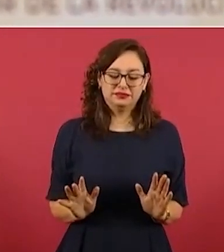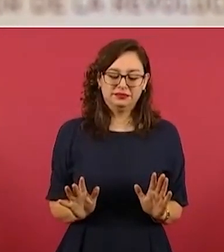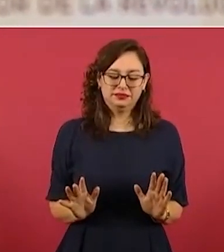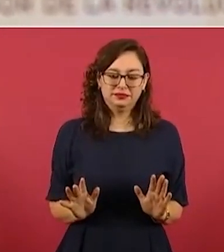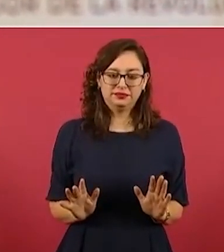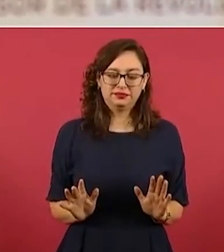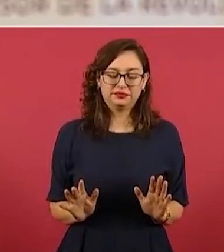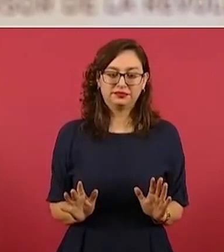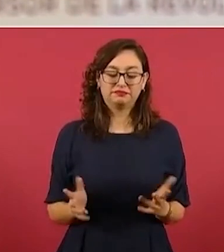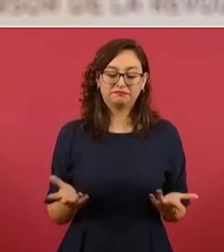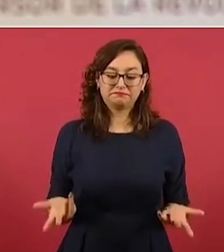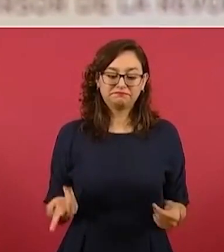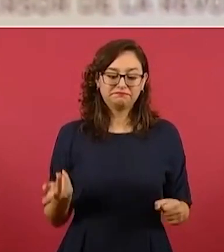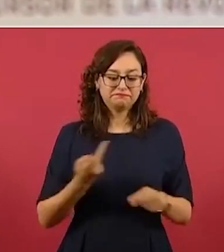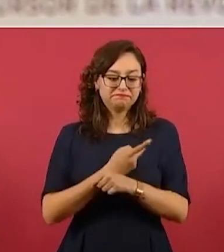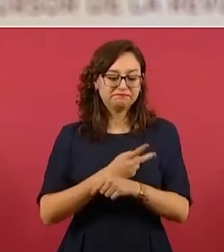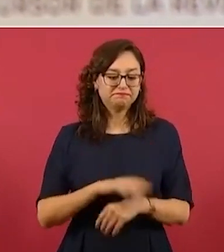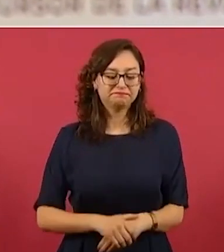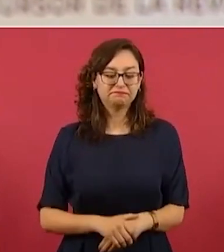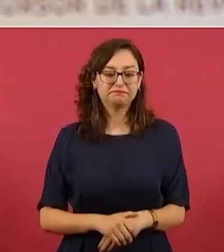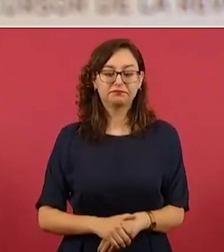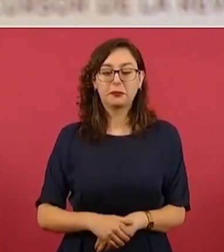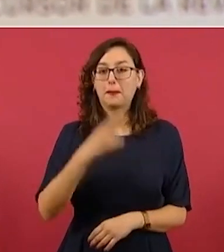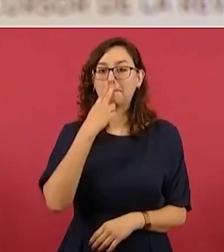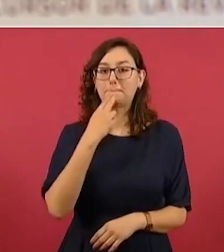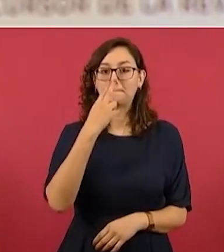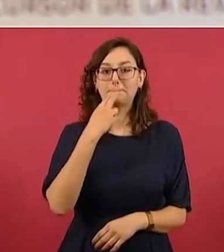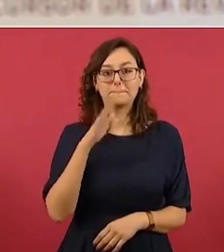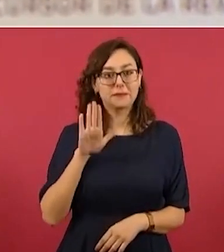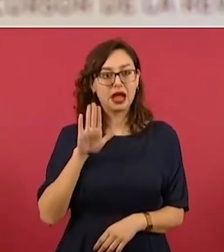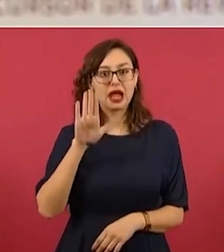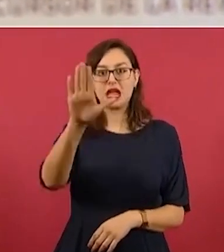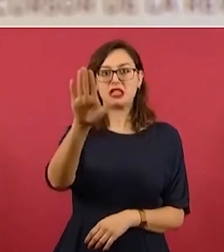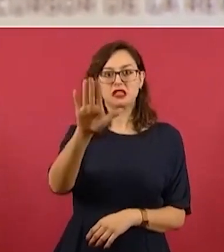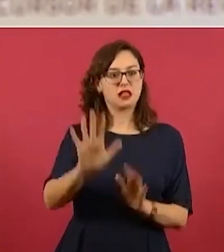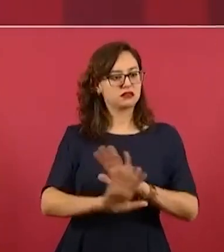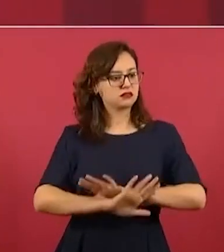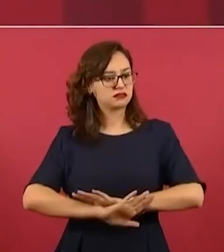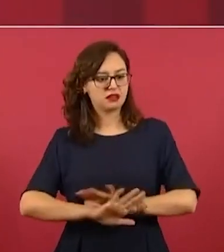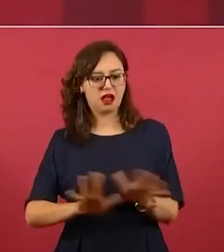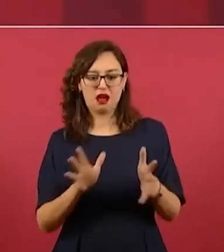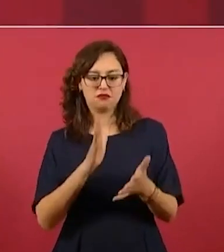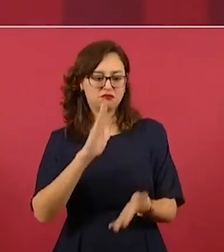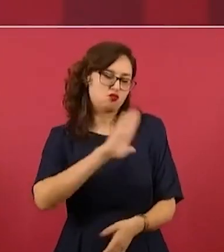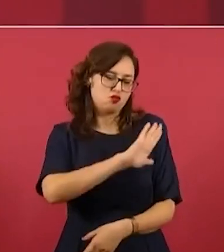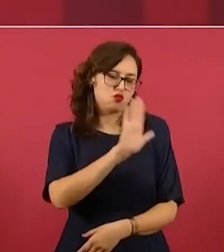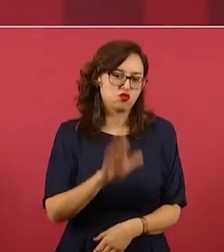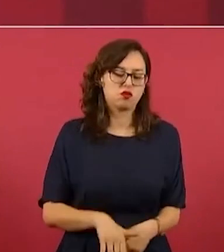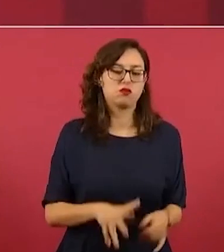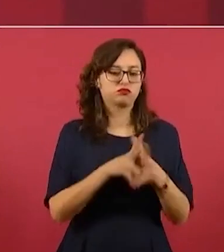no existe Hitler o ya no existe